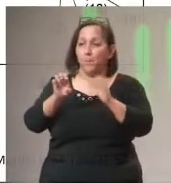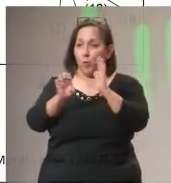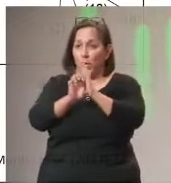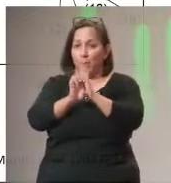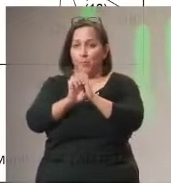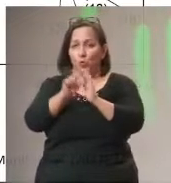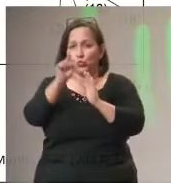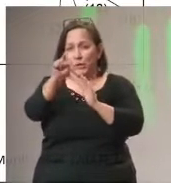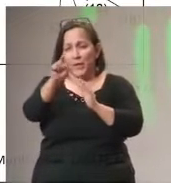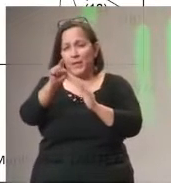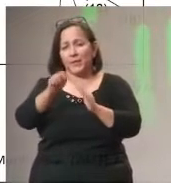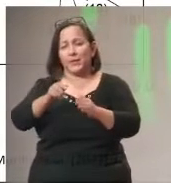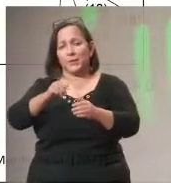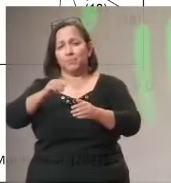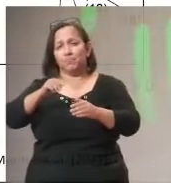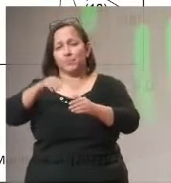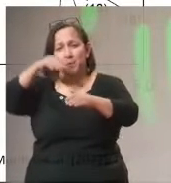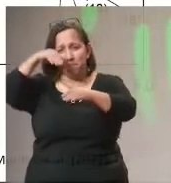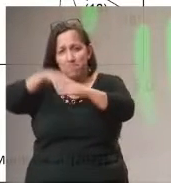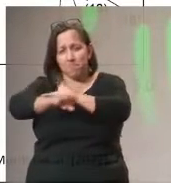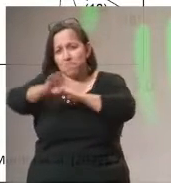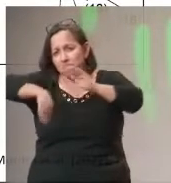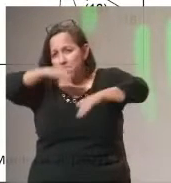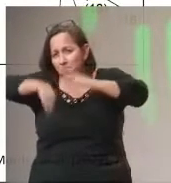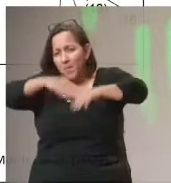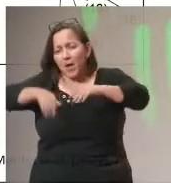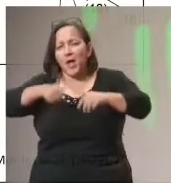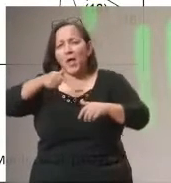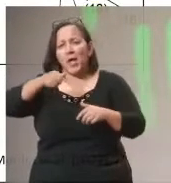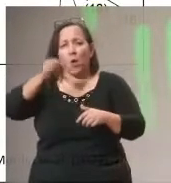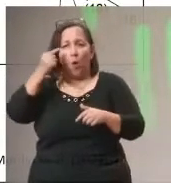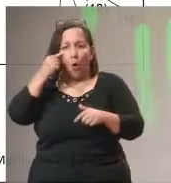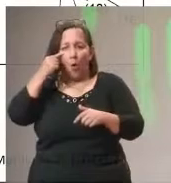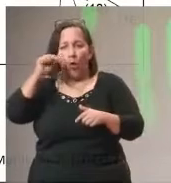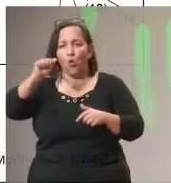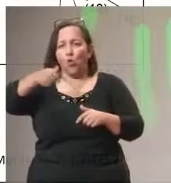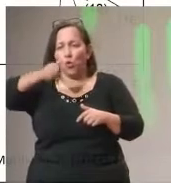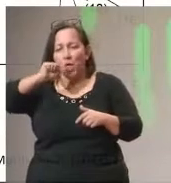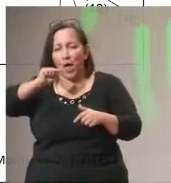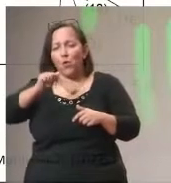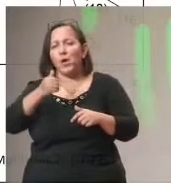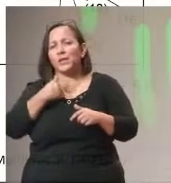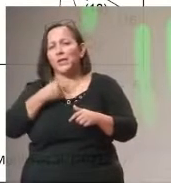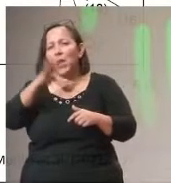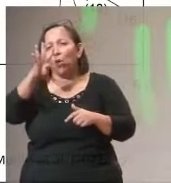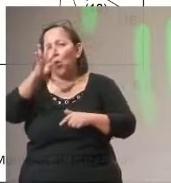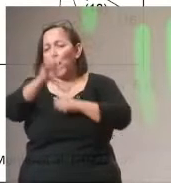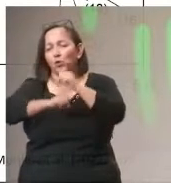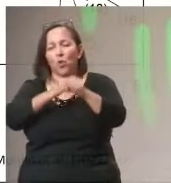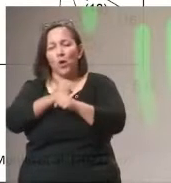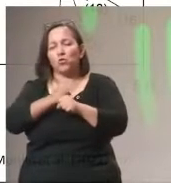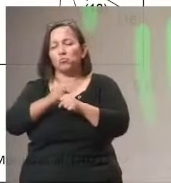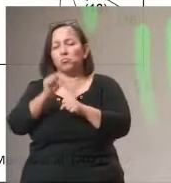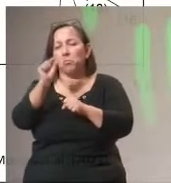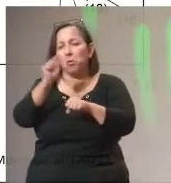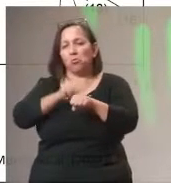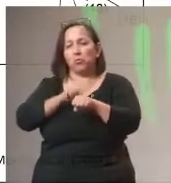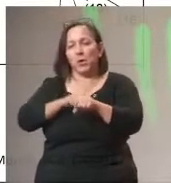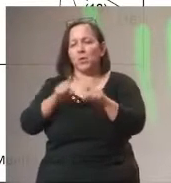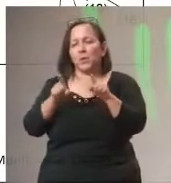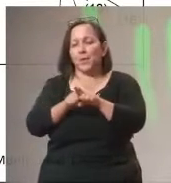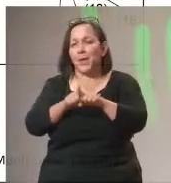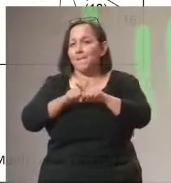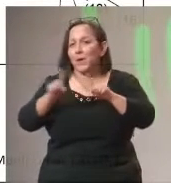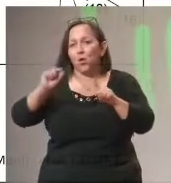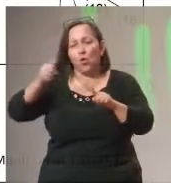una manera más rápida. Mientras que hay aguas más profundas que tienen 60 o 80 o más años. Entonces tenemos un